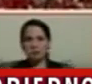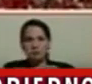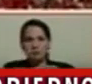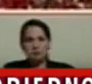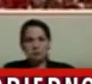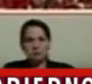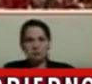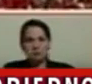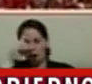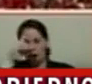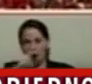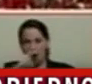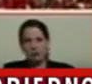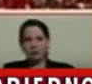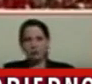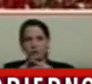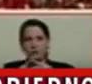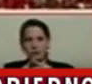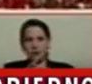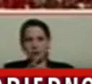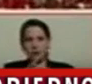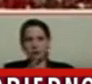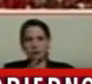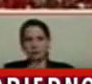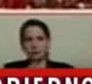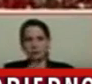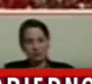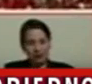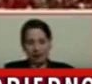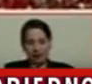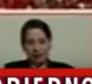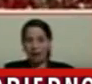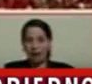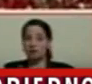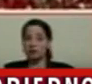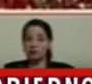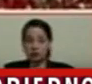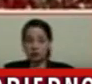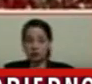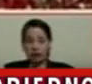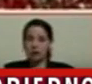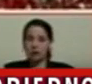estimados y leales funcionarios del Estado venezolano.